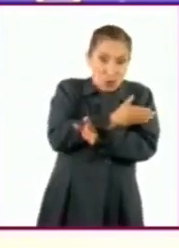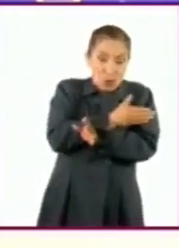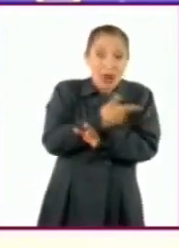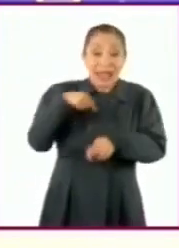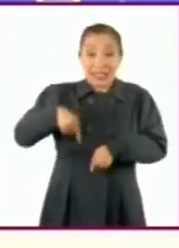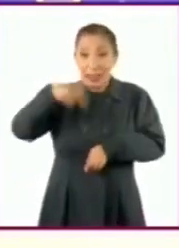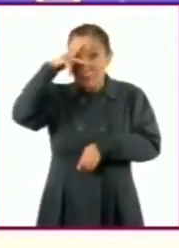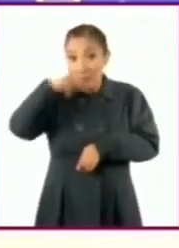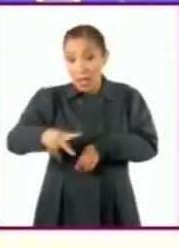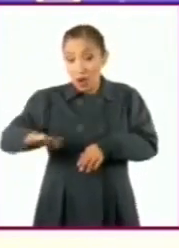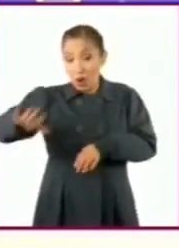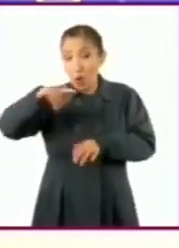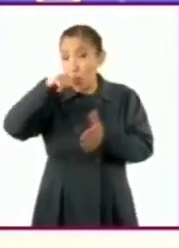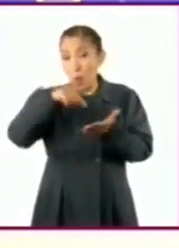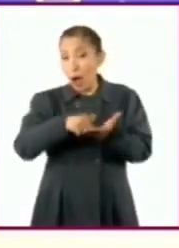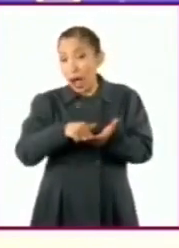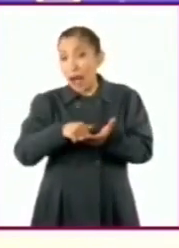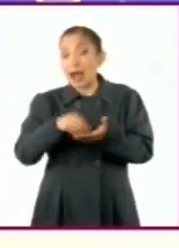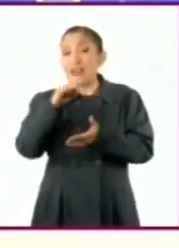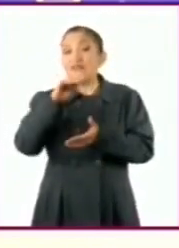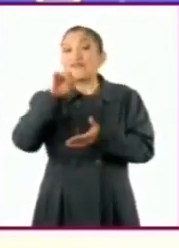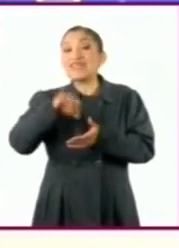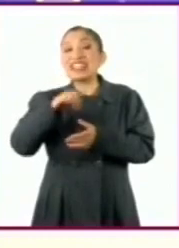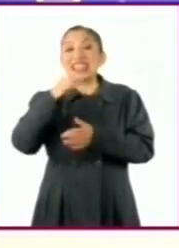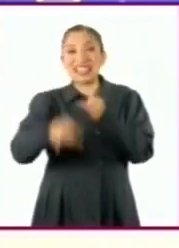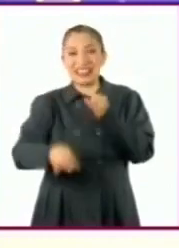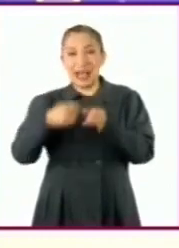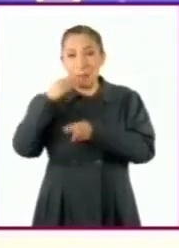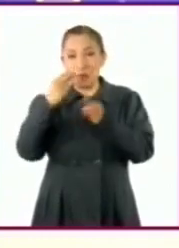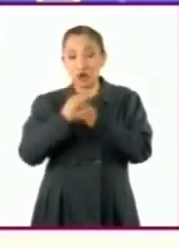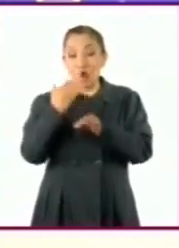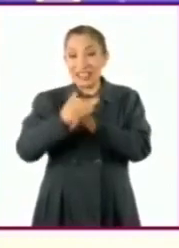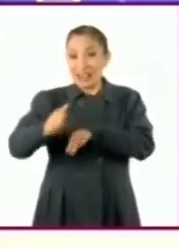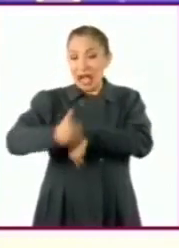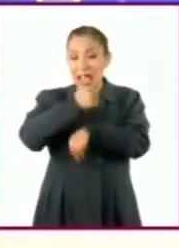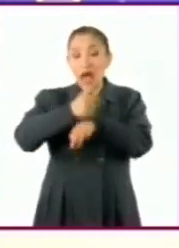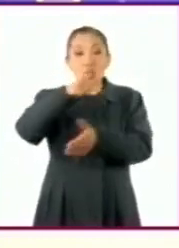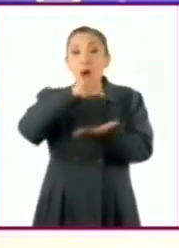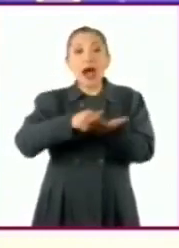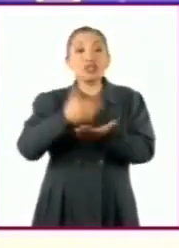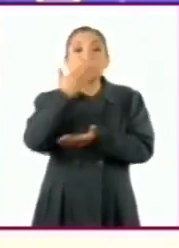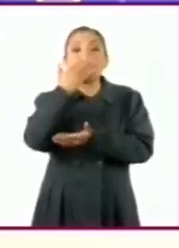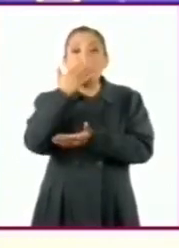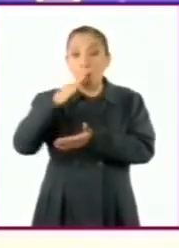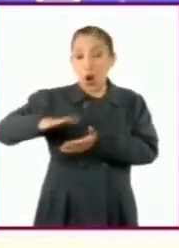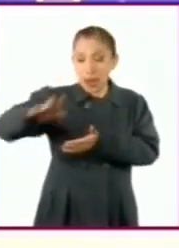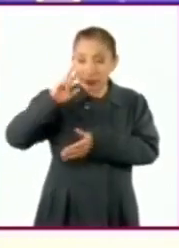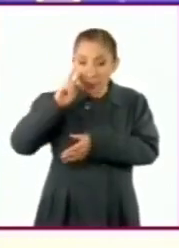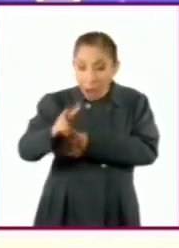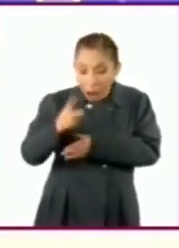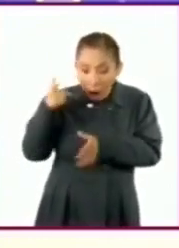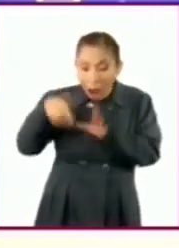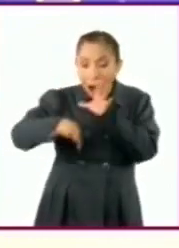sur de Estados Unidos y el norte de México, puntas de lanza talladas en piedra.